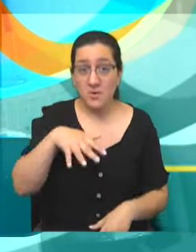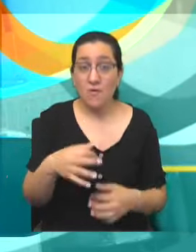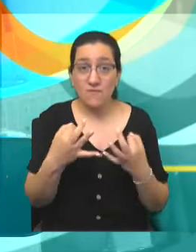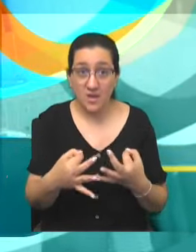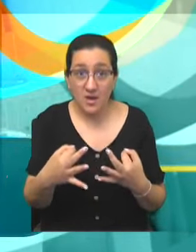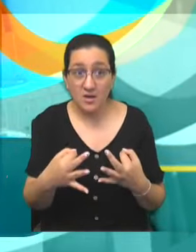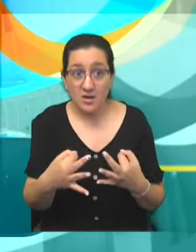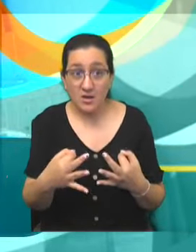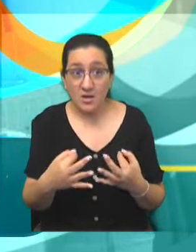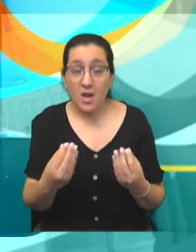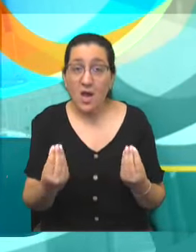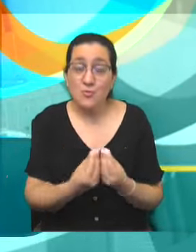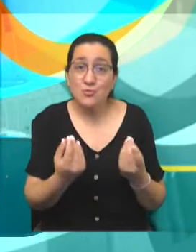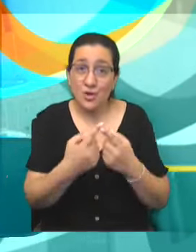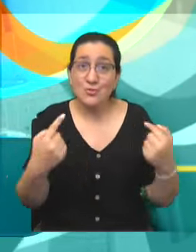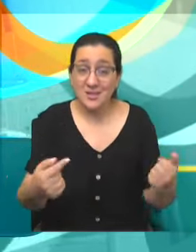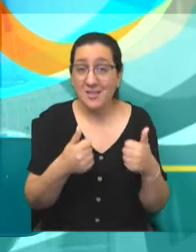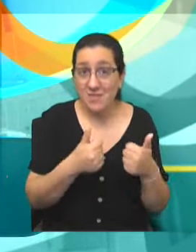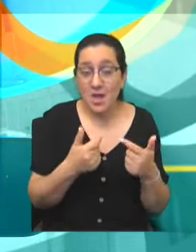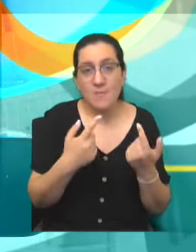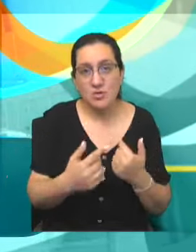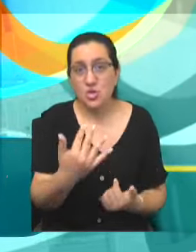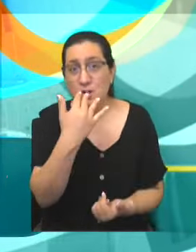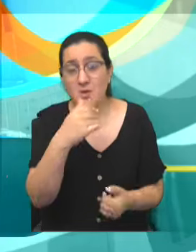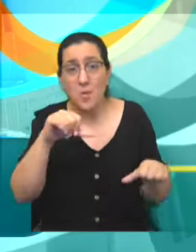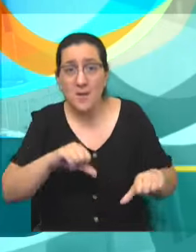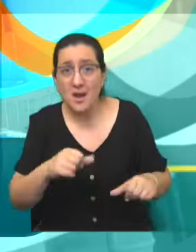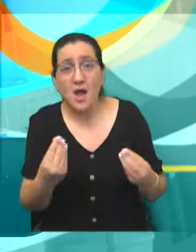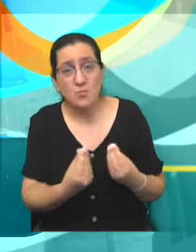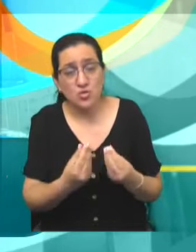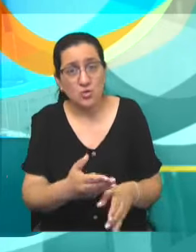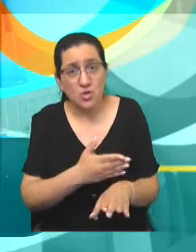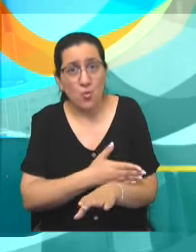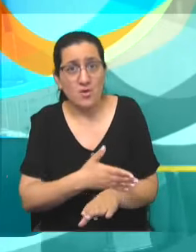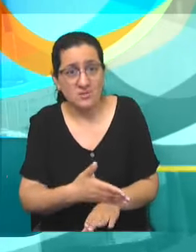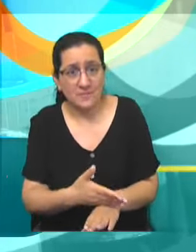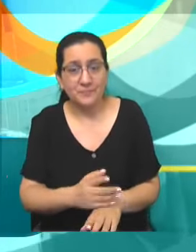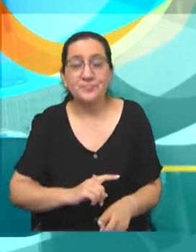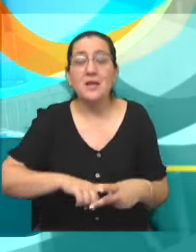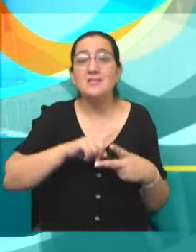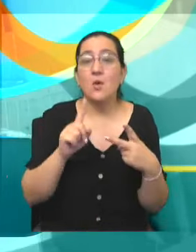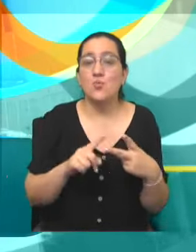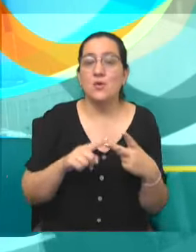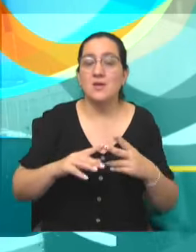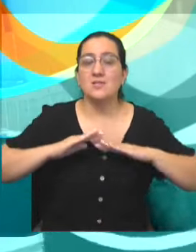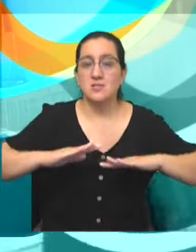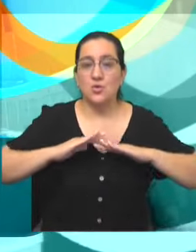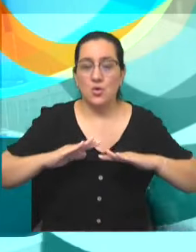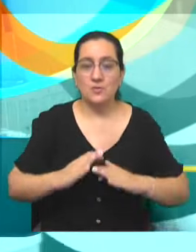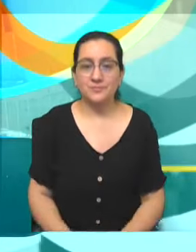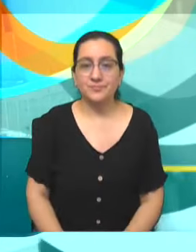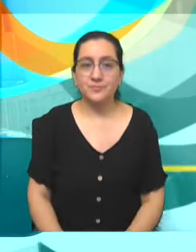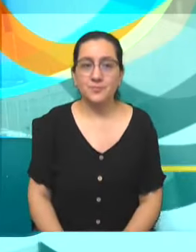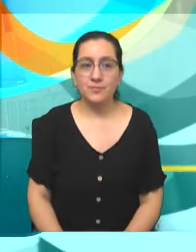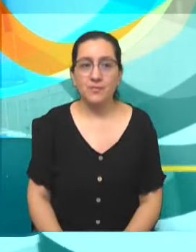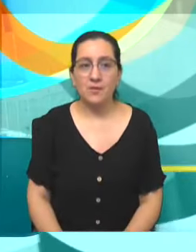voy a tener un montón de cosas alteradas. Entonces, aperturas anteriores, fundamental. Si quieren, vamos por el segundo y echamos el segundo. El del marco de la puerta es una muy